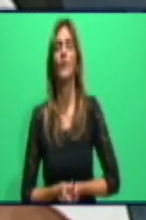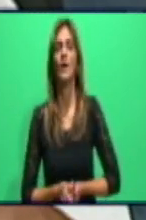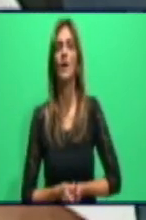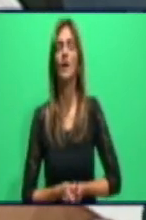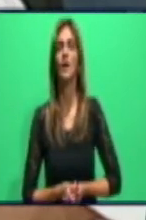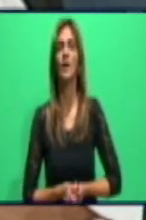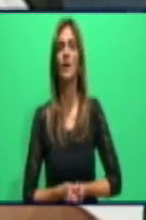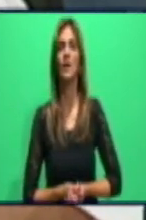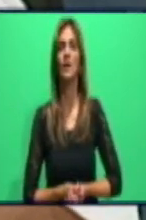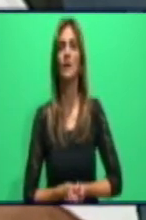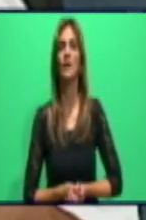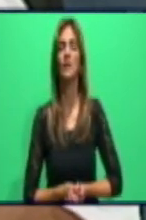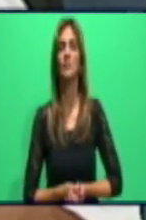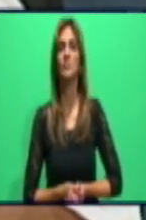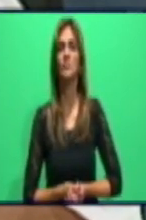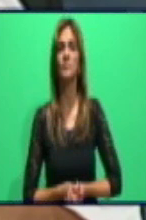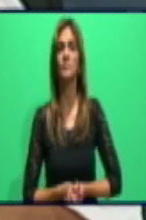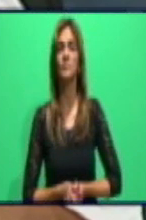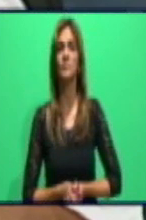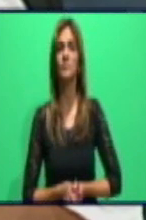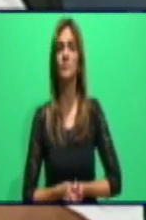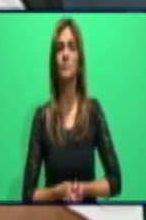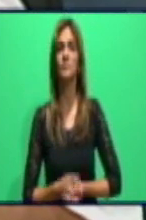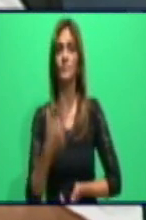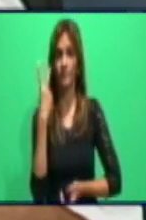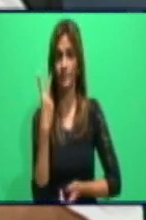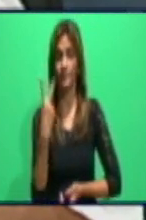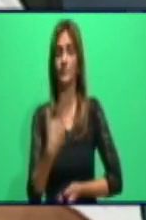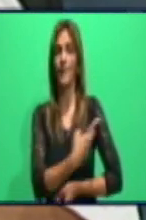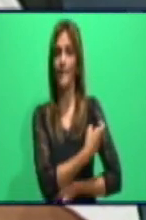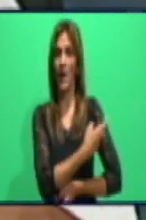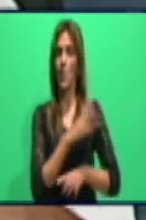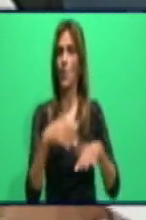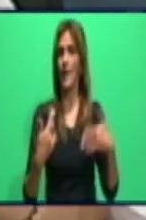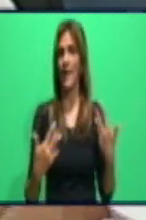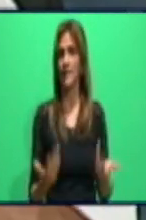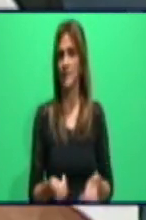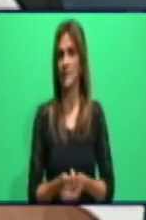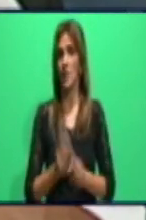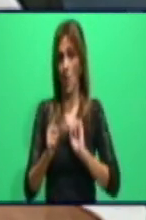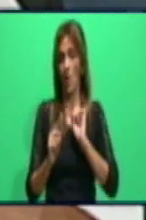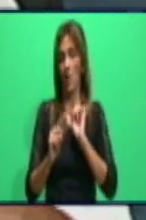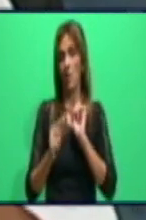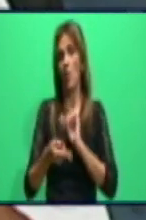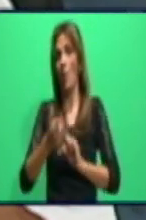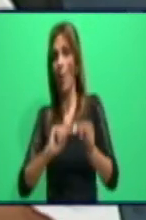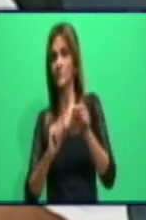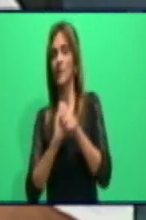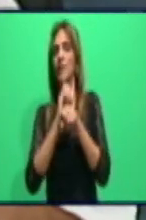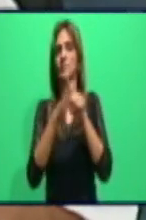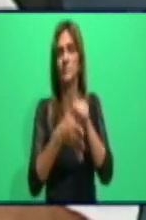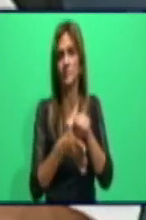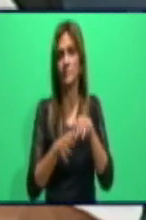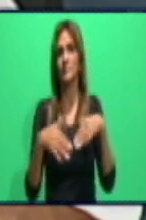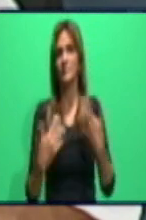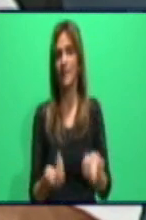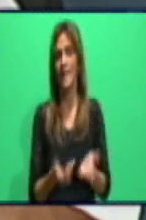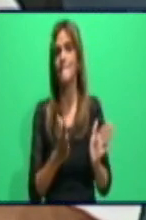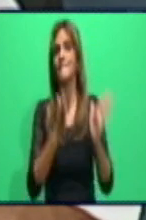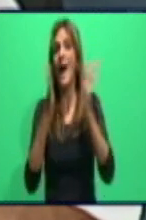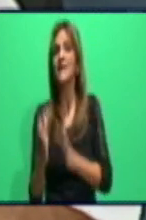el segundo y inmunógeno cubano específico contra el ser café 2 que pasa a la fase